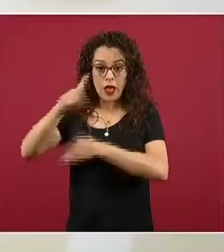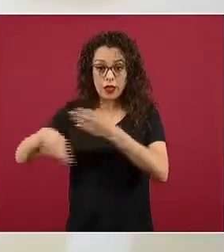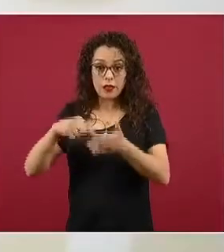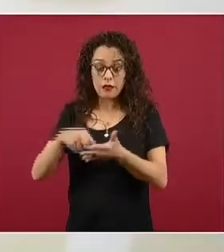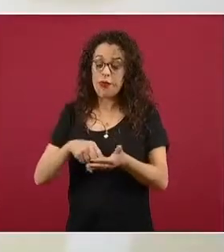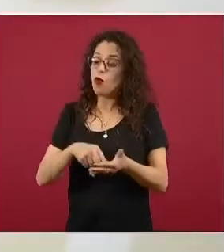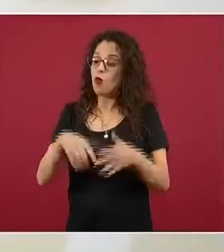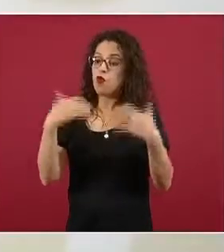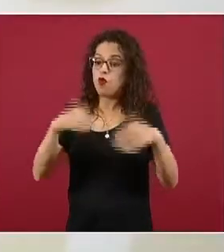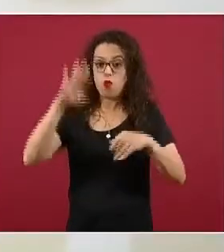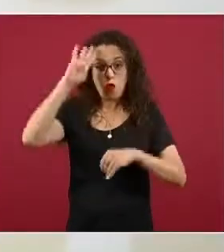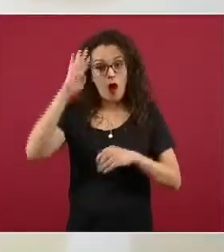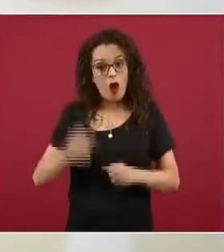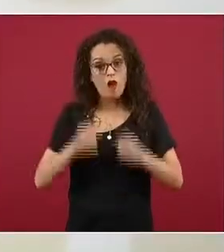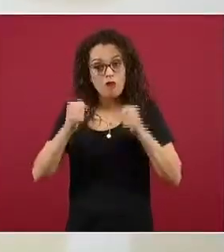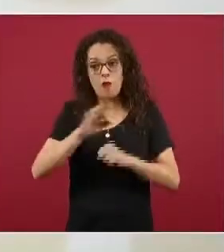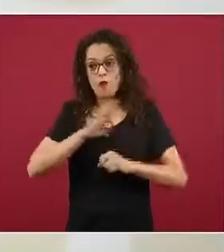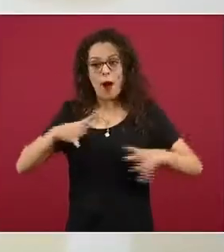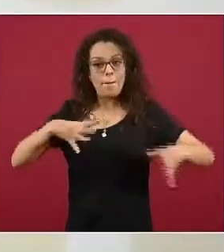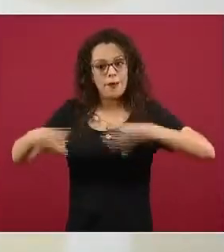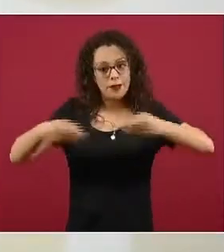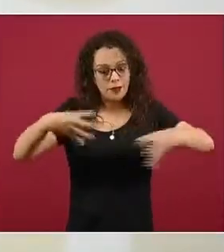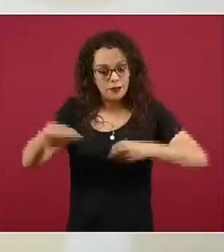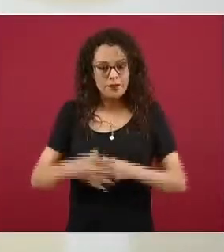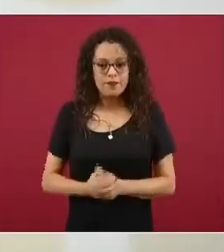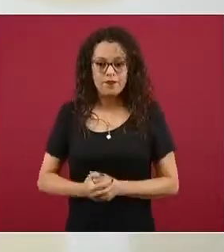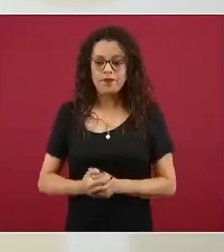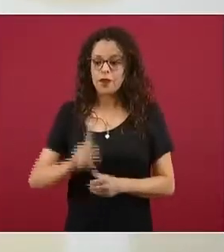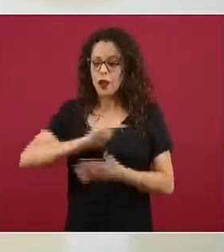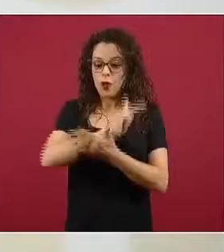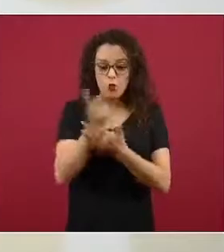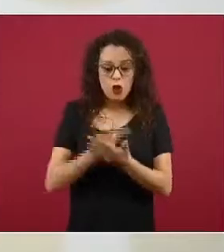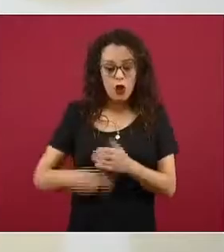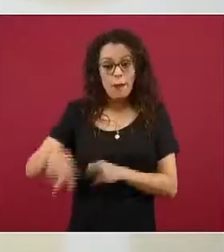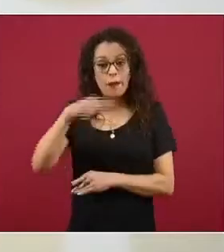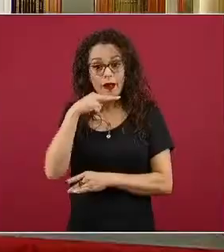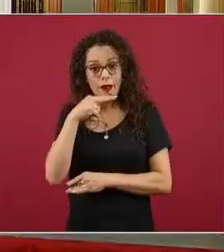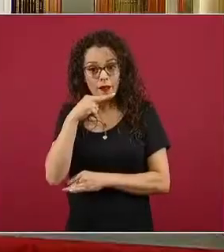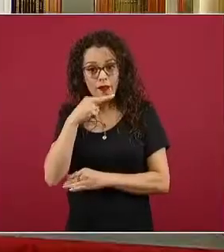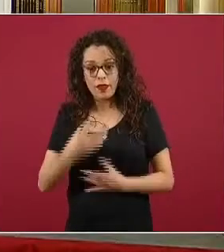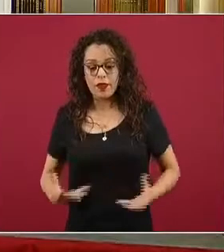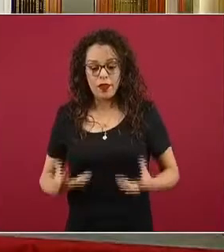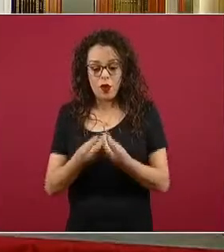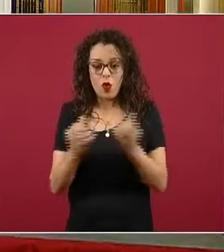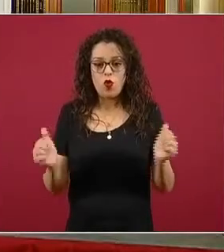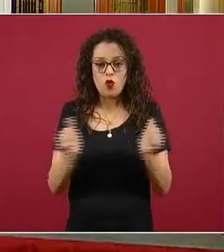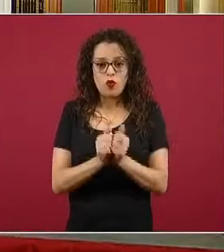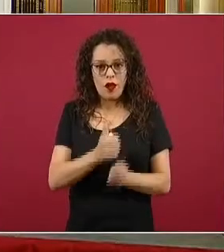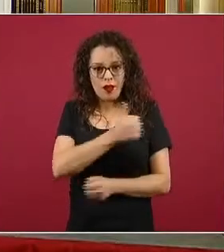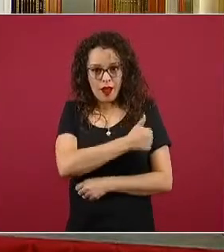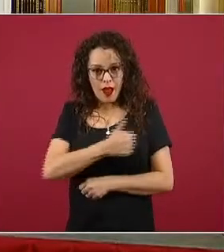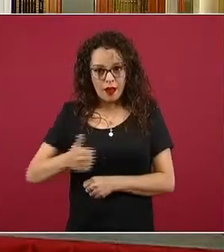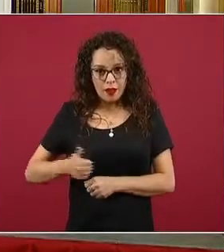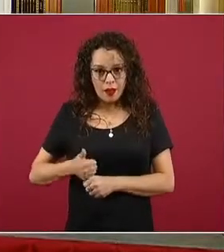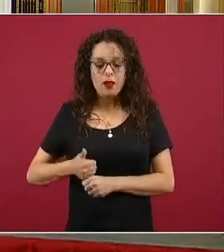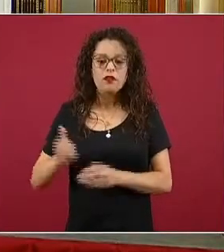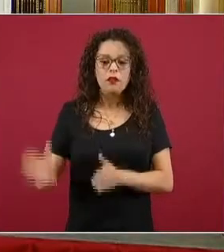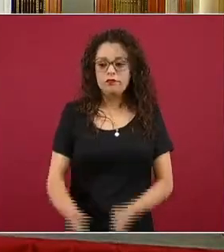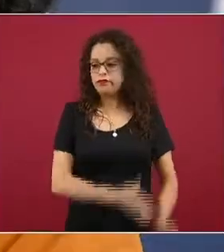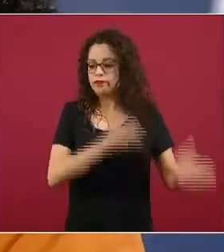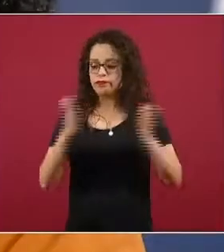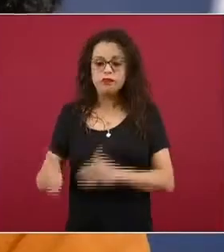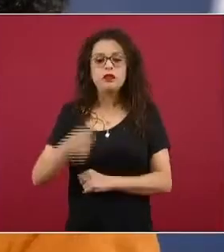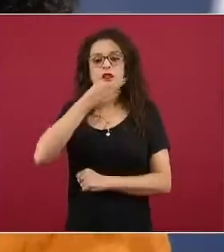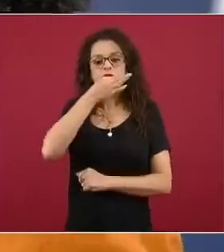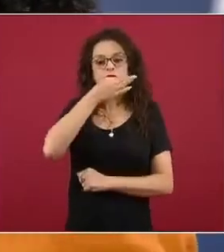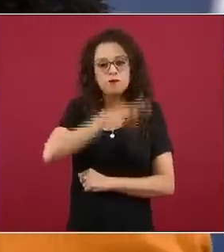alto contagio. El programa de Navidad también en colaboración con las alcaldías, donde se posponen fiestas y romerías,